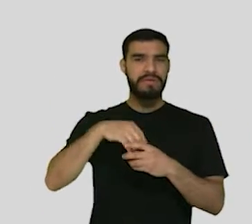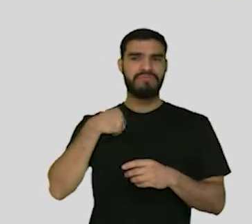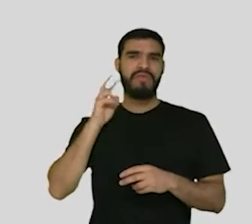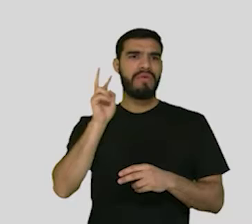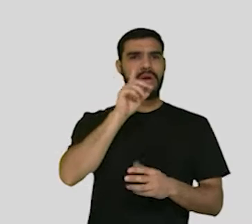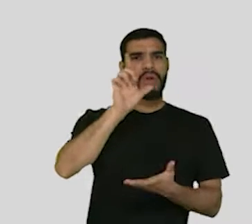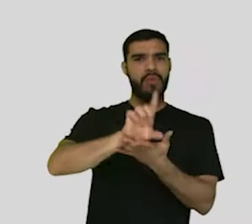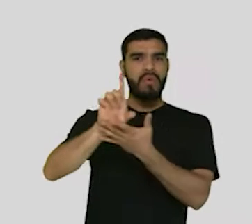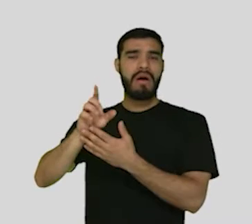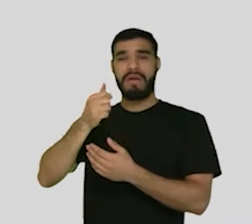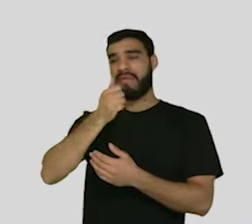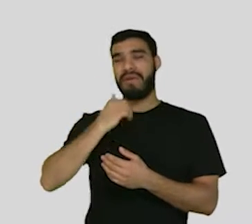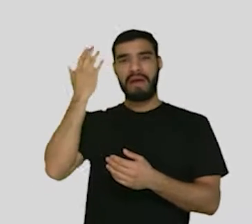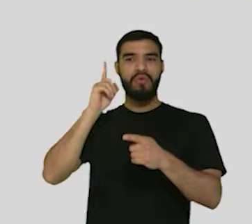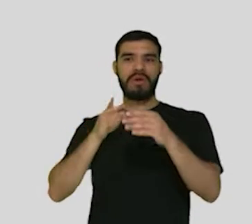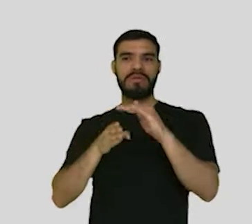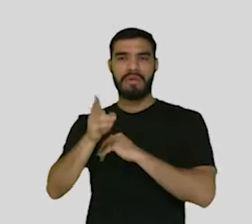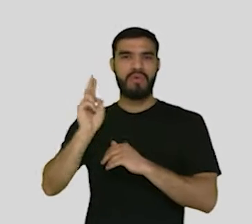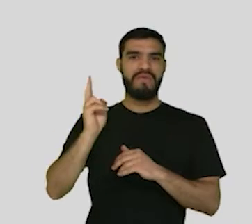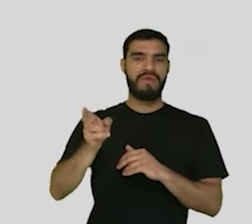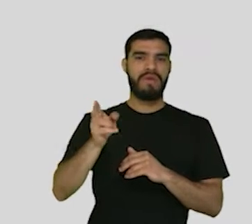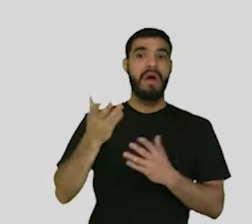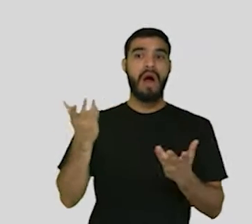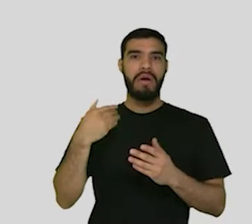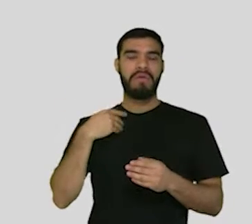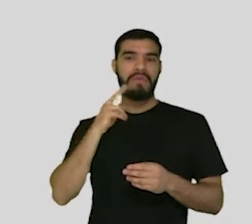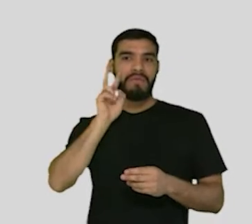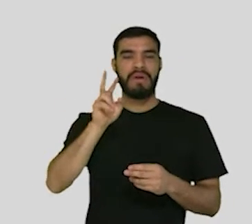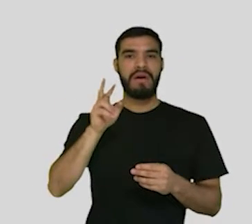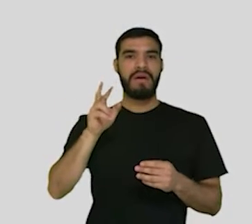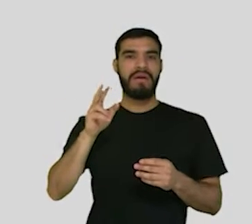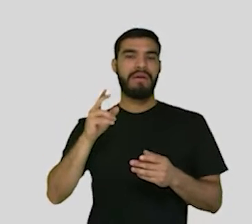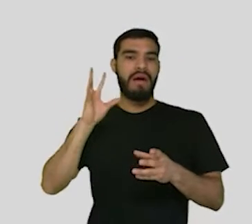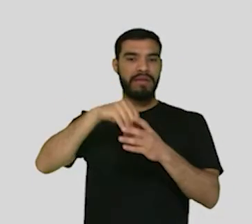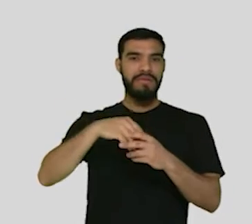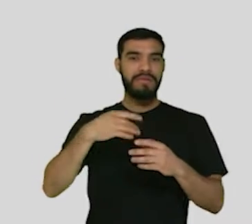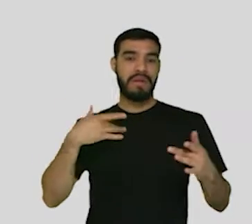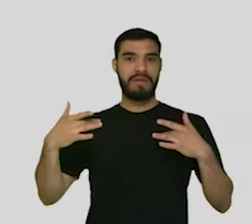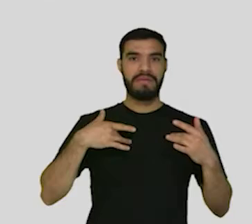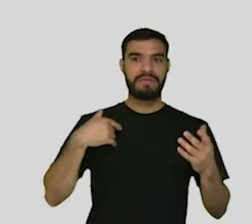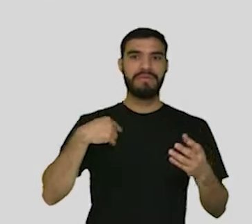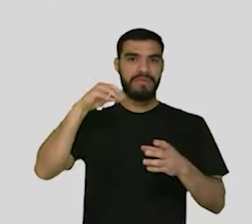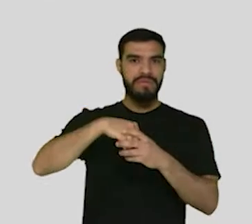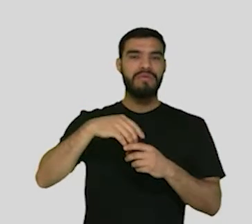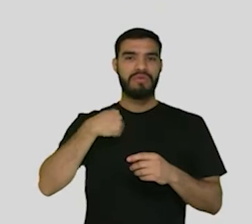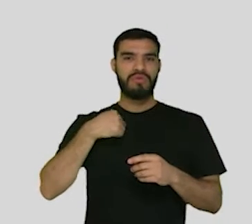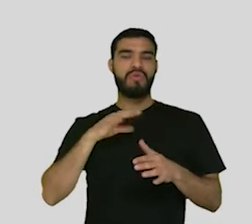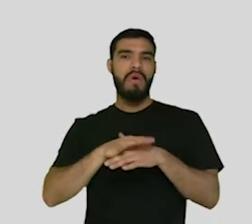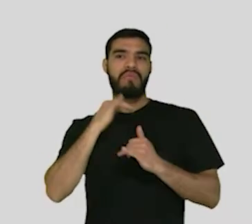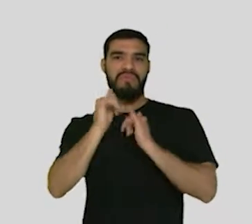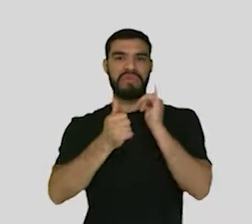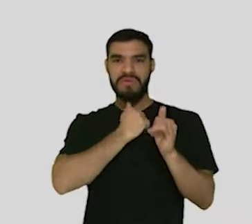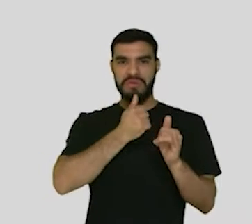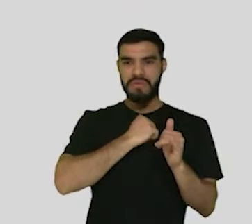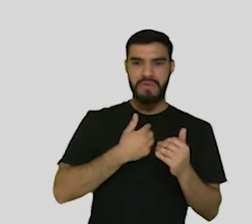hoy me opajendape arte pe hoy coangarupi y catumaya y catu